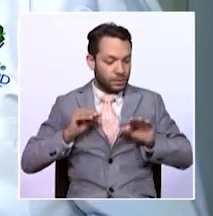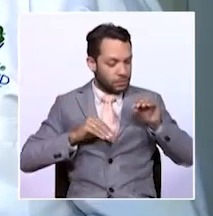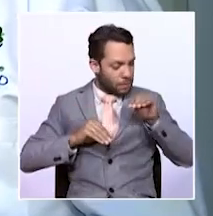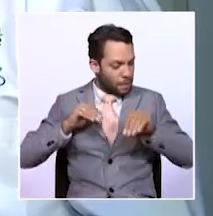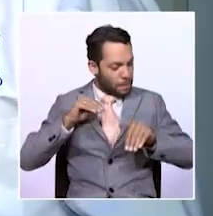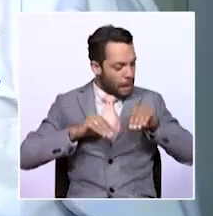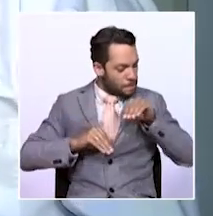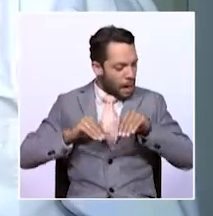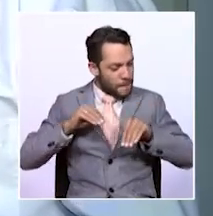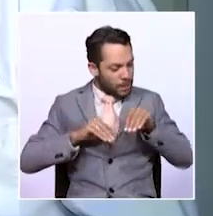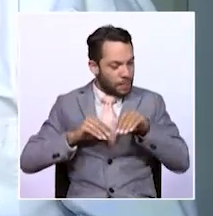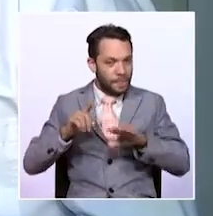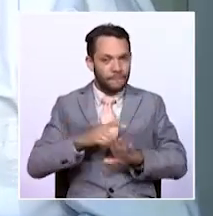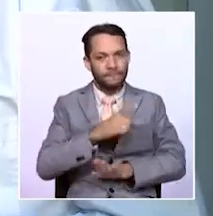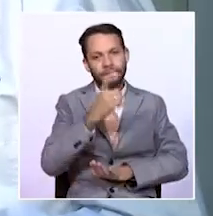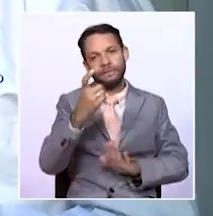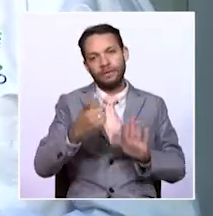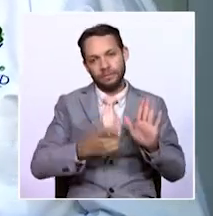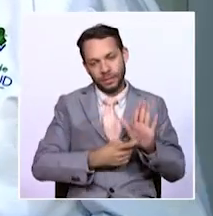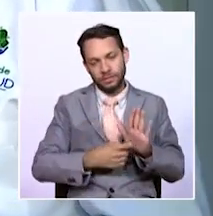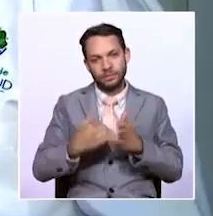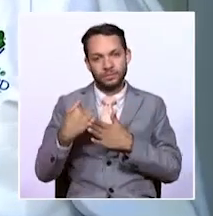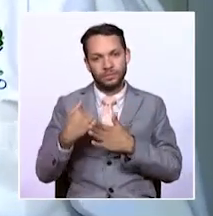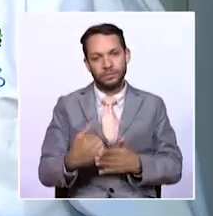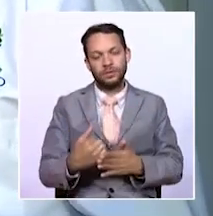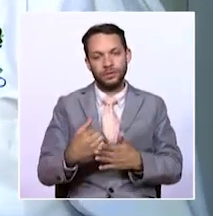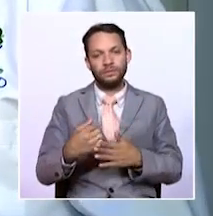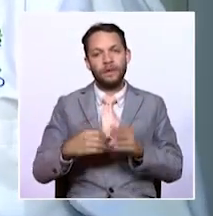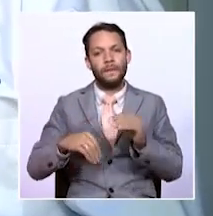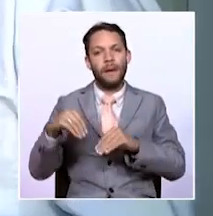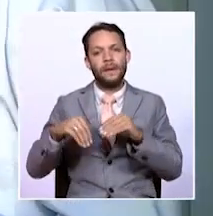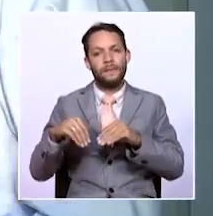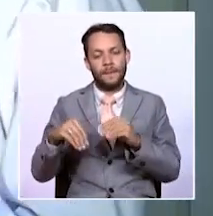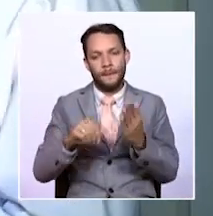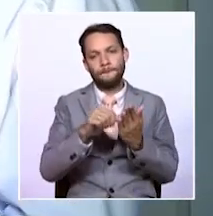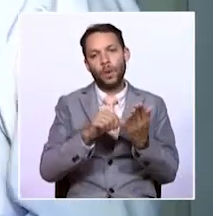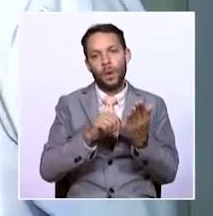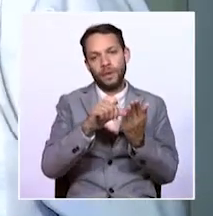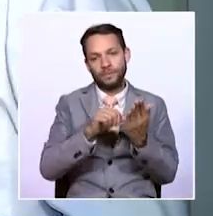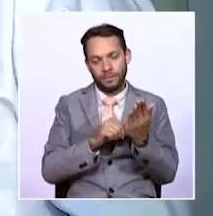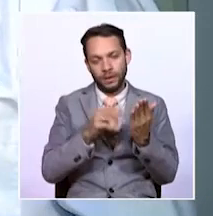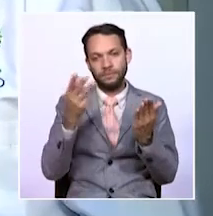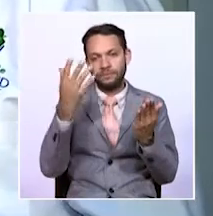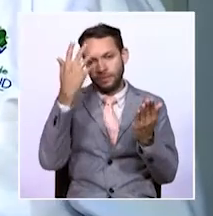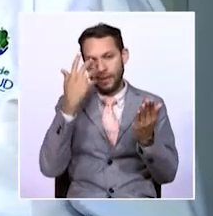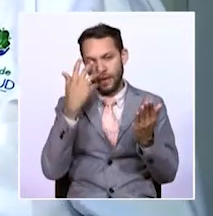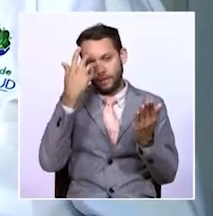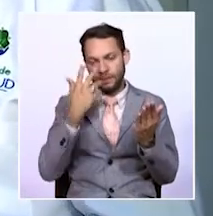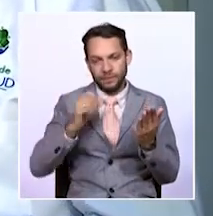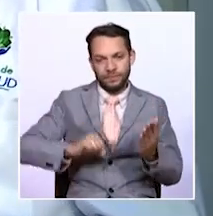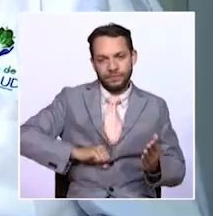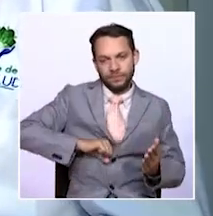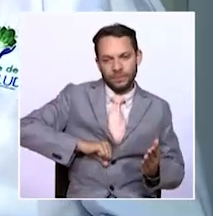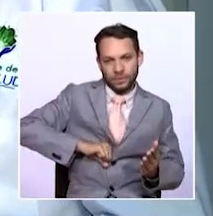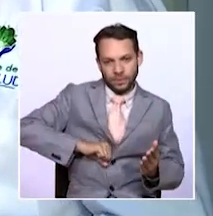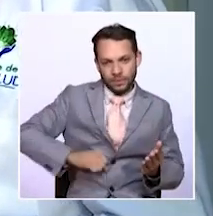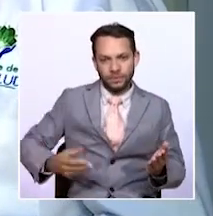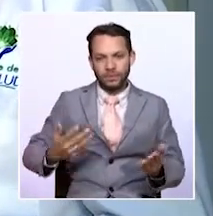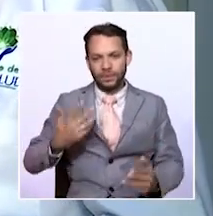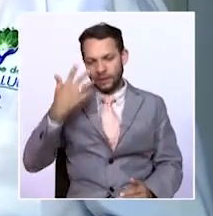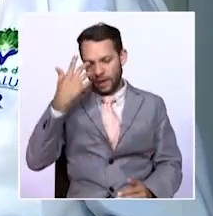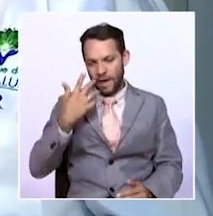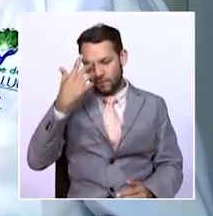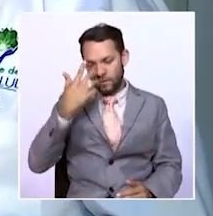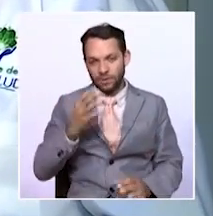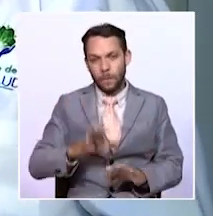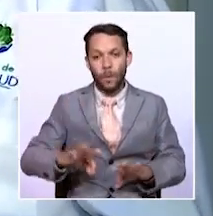todas esas herramientas diagnósticas. Hablamos pues de ecografía, pero también los exámenes de laboratorio son